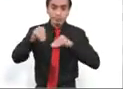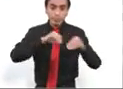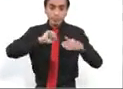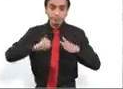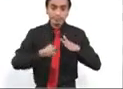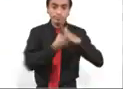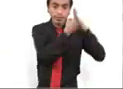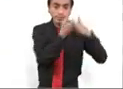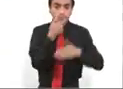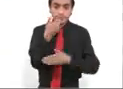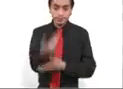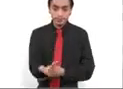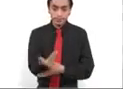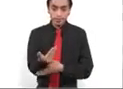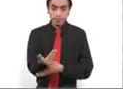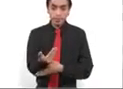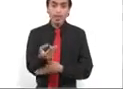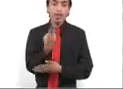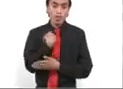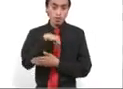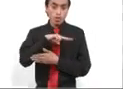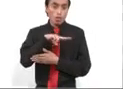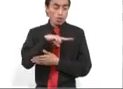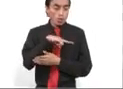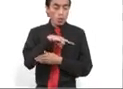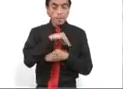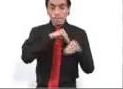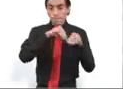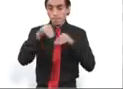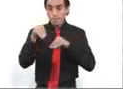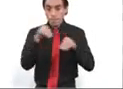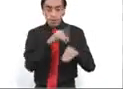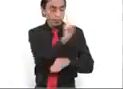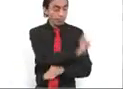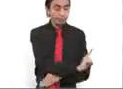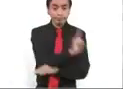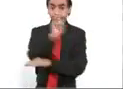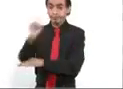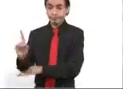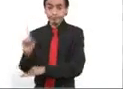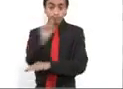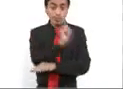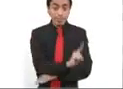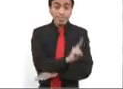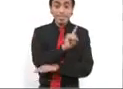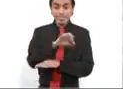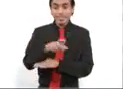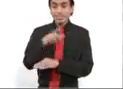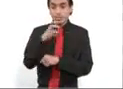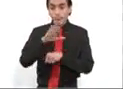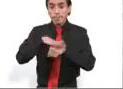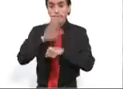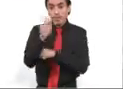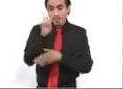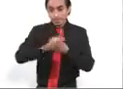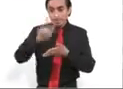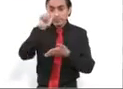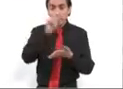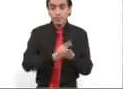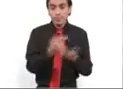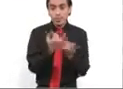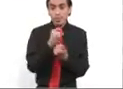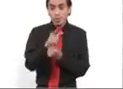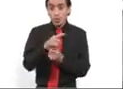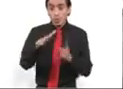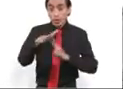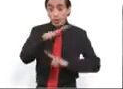que ahí donde nos movemos sea menos contaminante, que contribuya menos al cambio